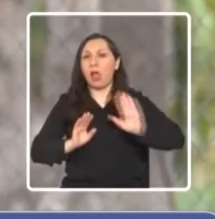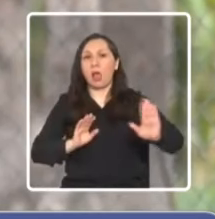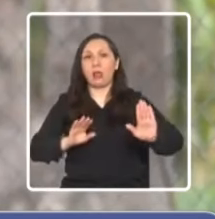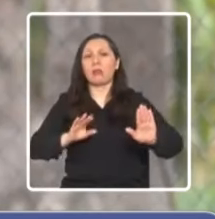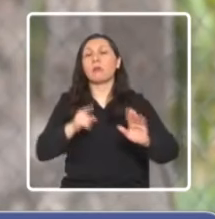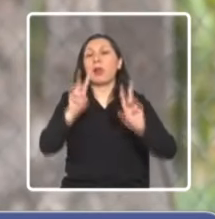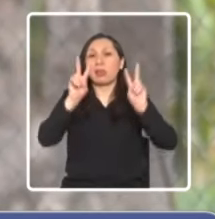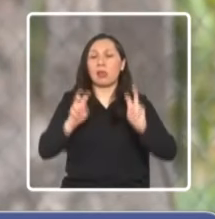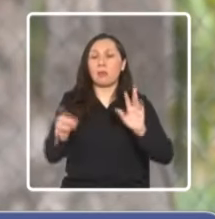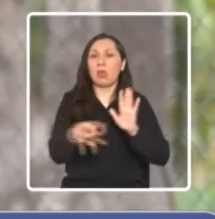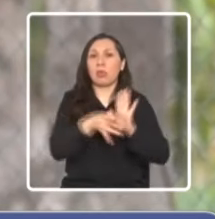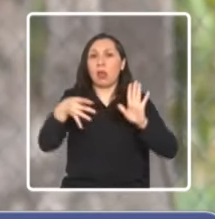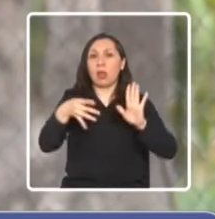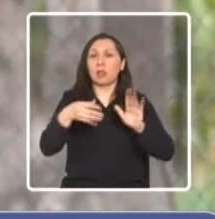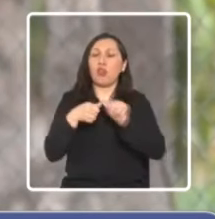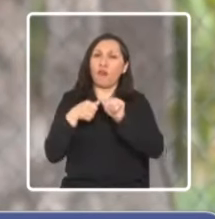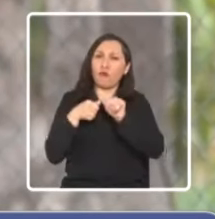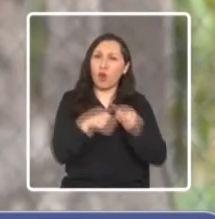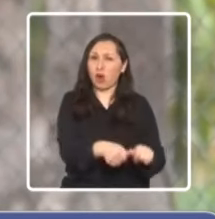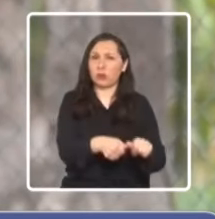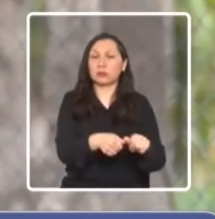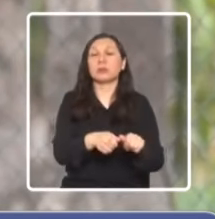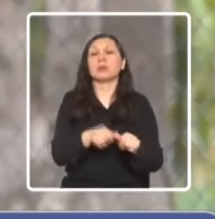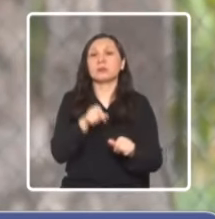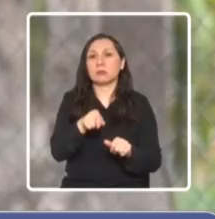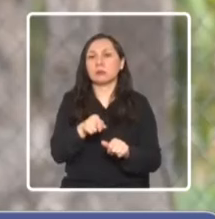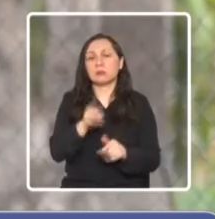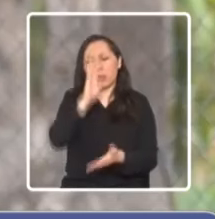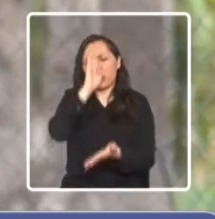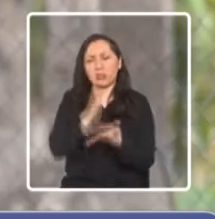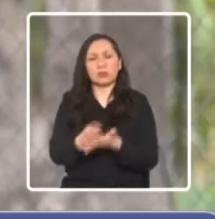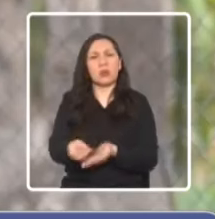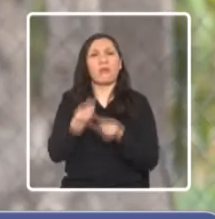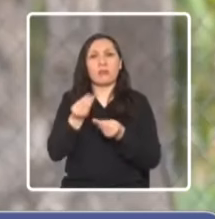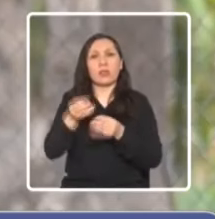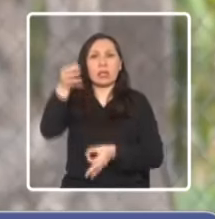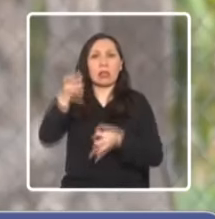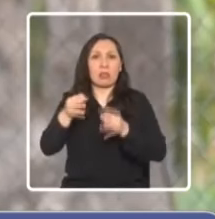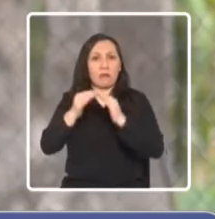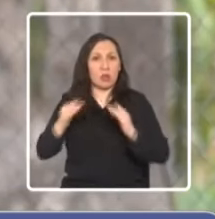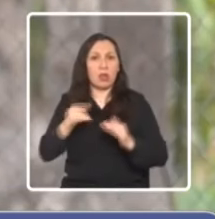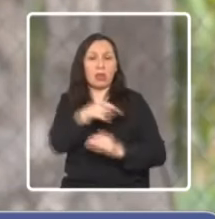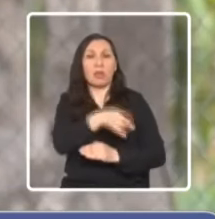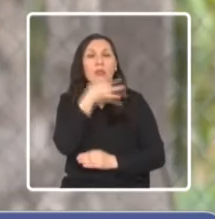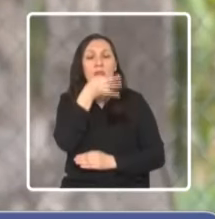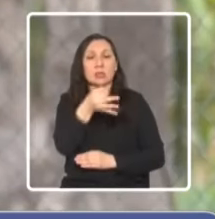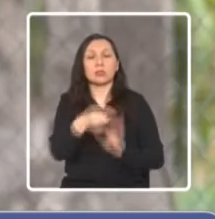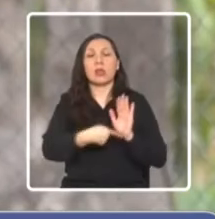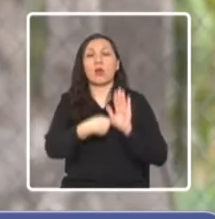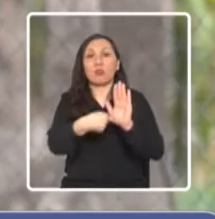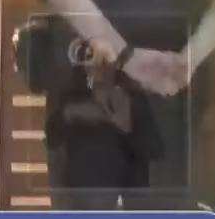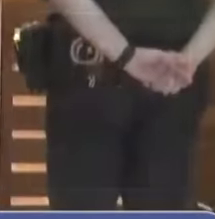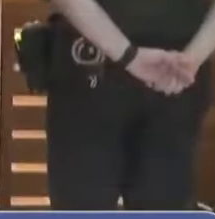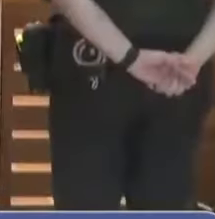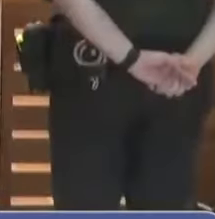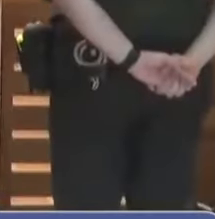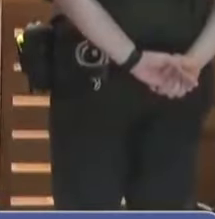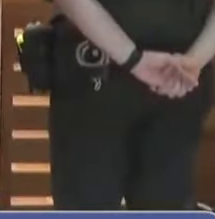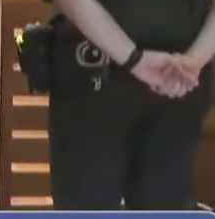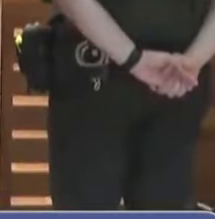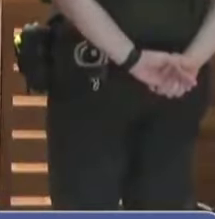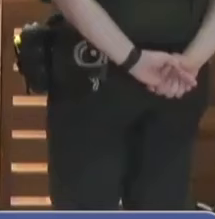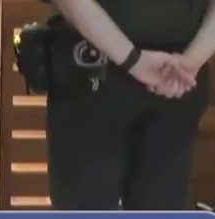delito de violación, es una decisión correcta por parte de los tribunales y demuestra que acá nadie